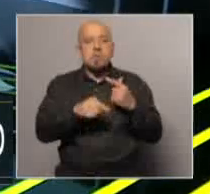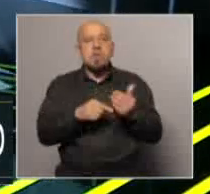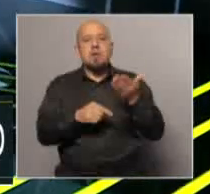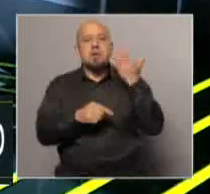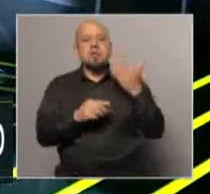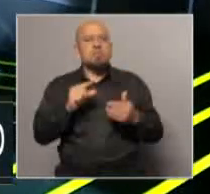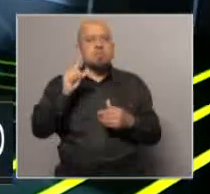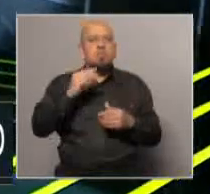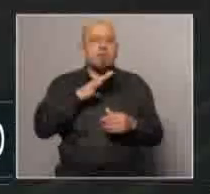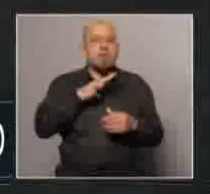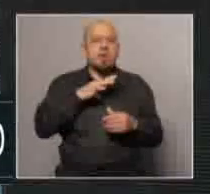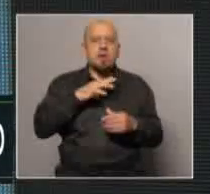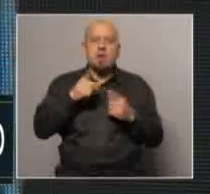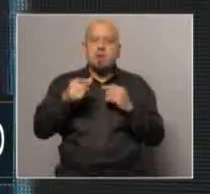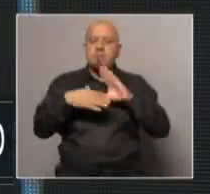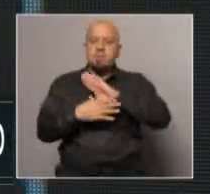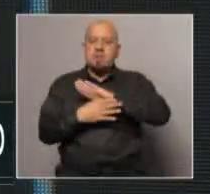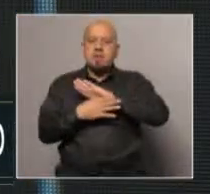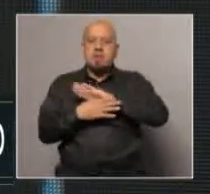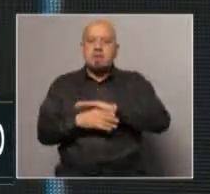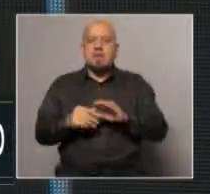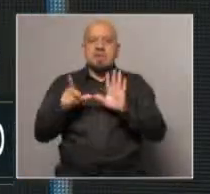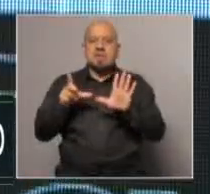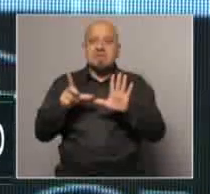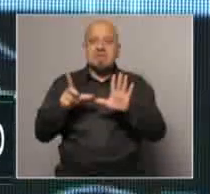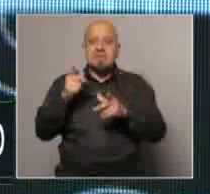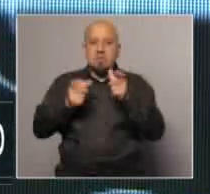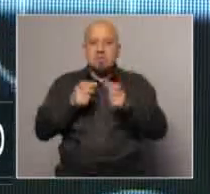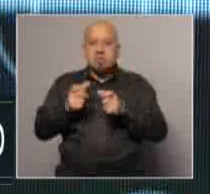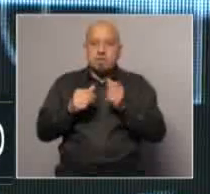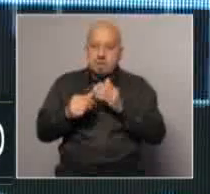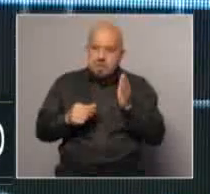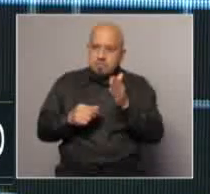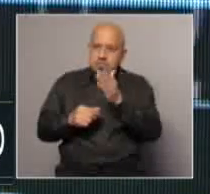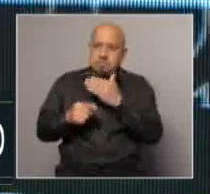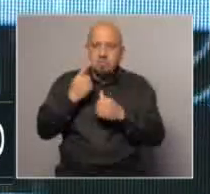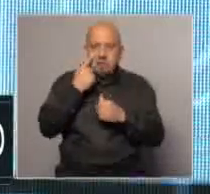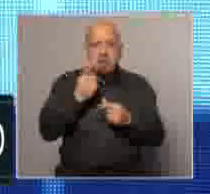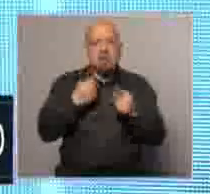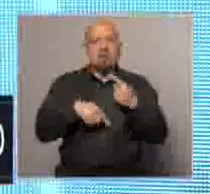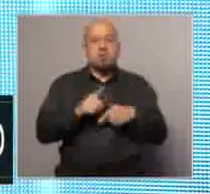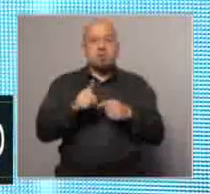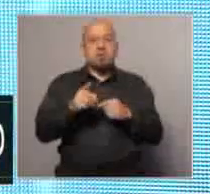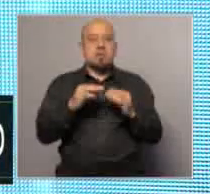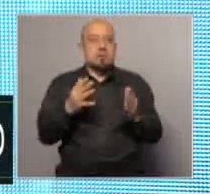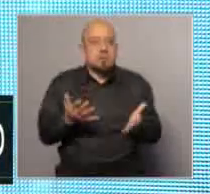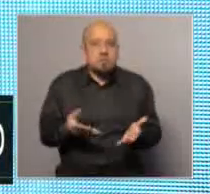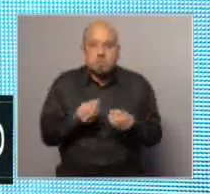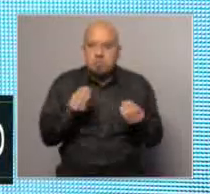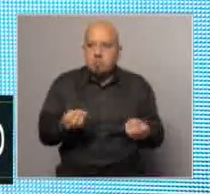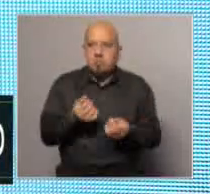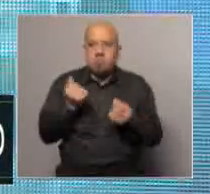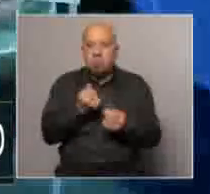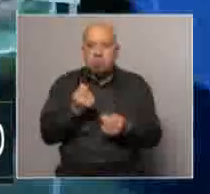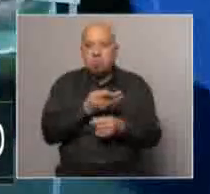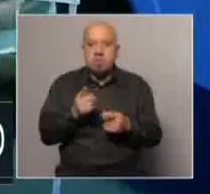había en el Ministerio de Desarrollo Social 7 fiscalizadores, para eso ahora se está incrementando. Entonces, si uno mira, la proporción parece que es... Que no es